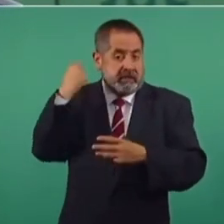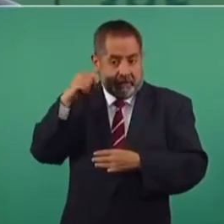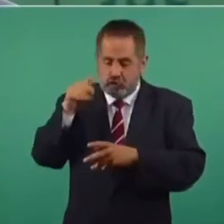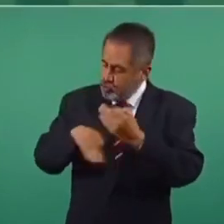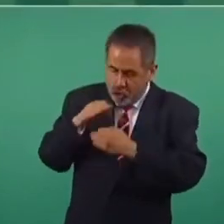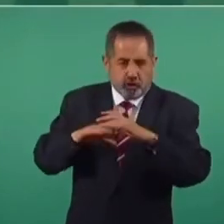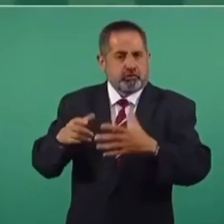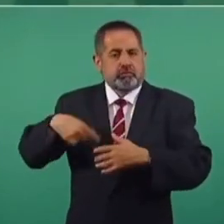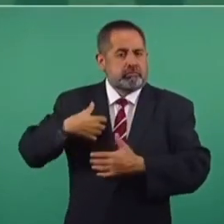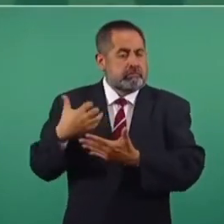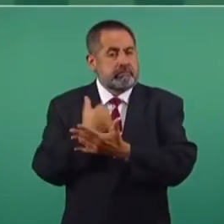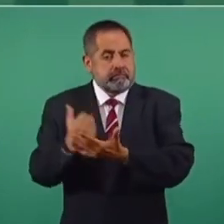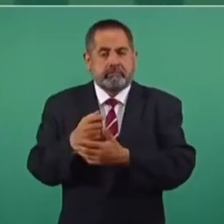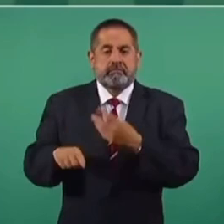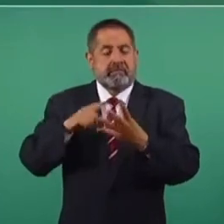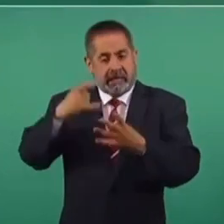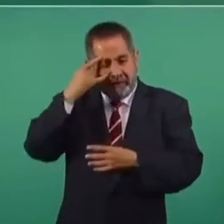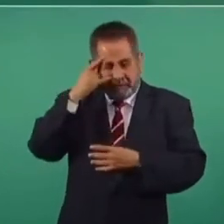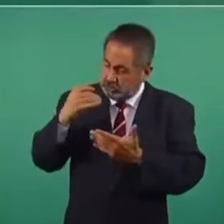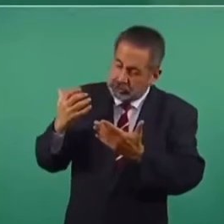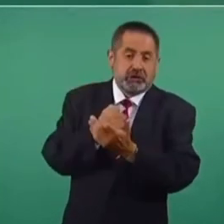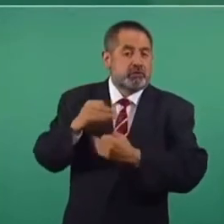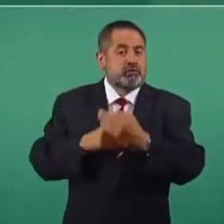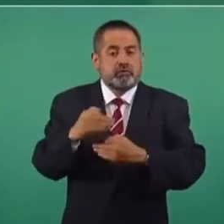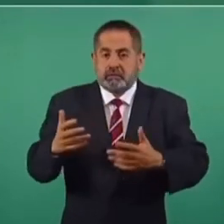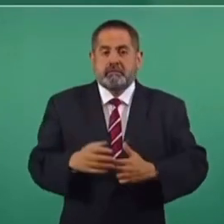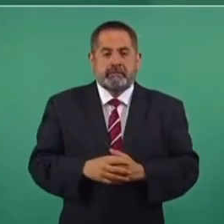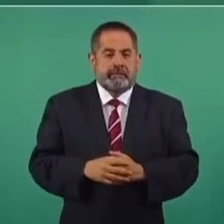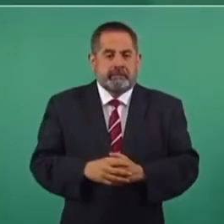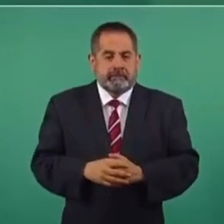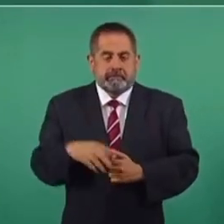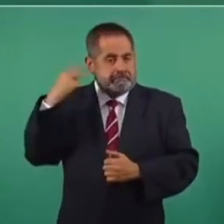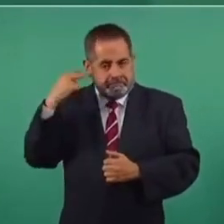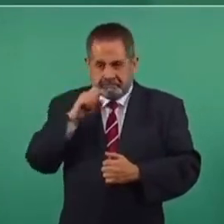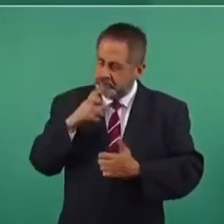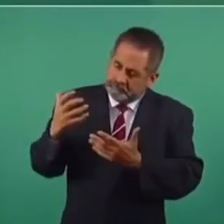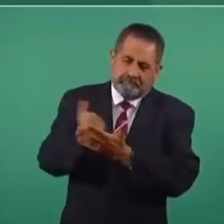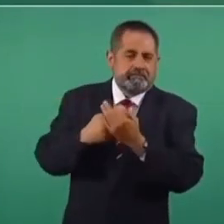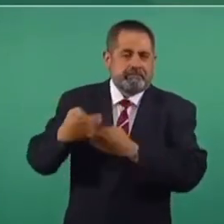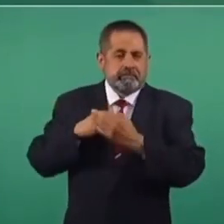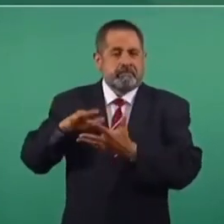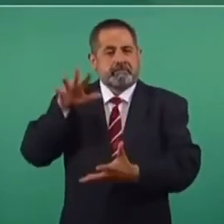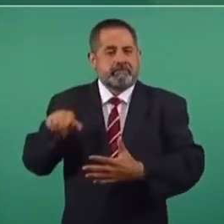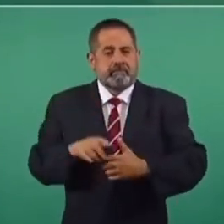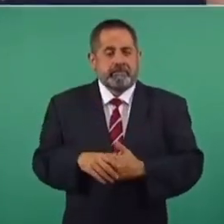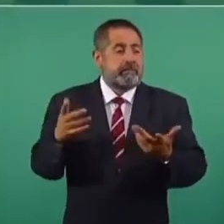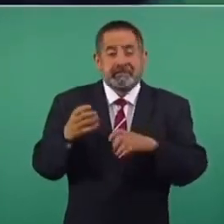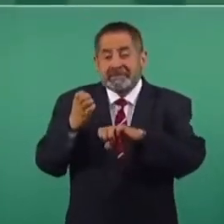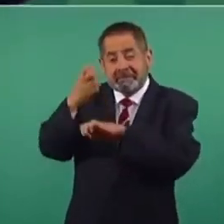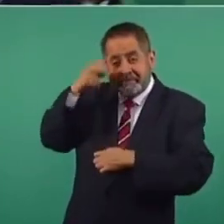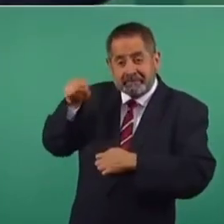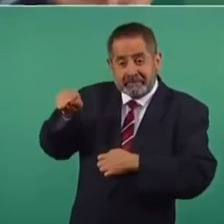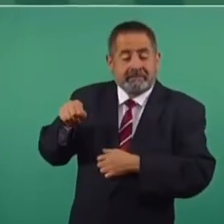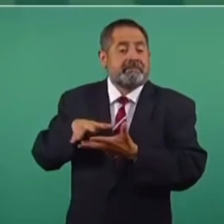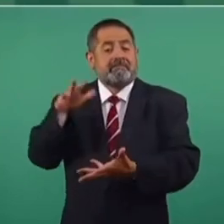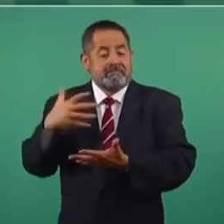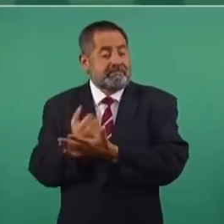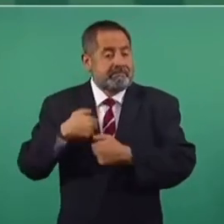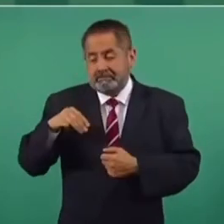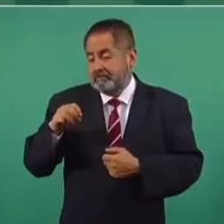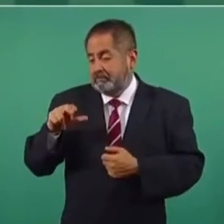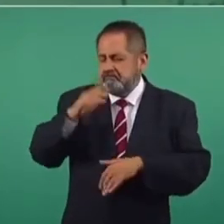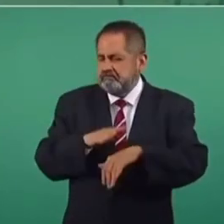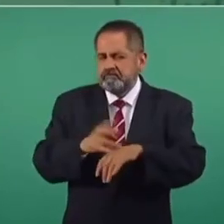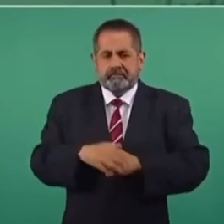todos. En Campeche, todos. En Veracruz, la mayoría. Bueno, en el Estado de México, la mayoría.